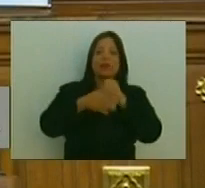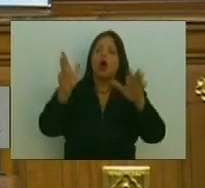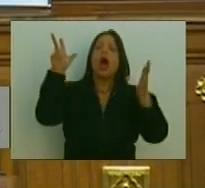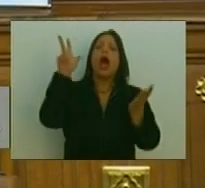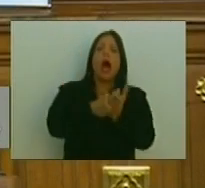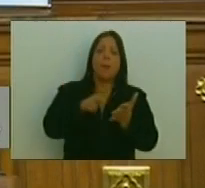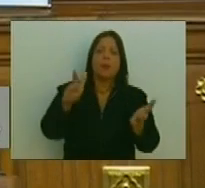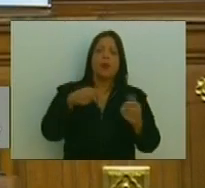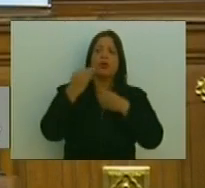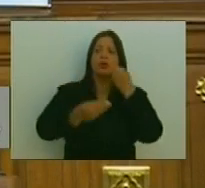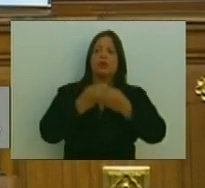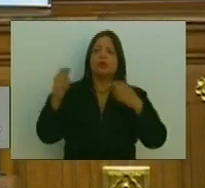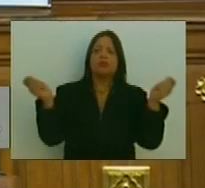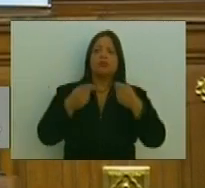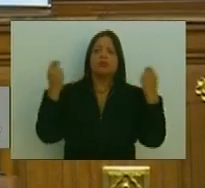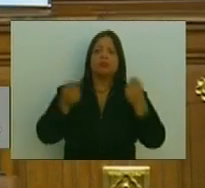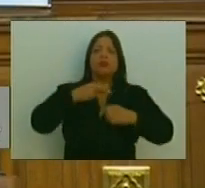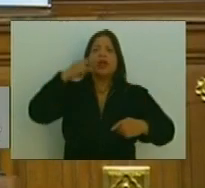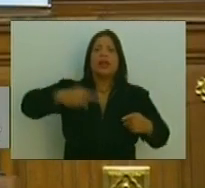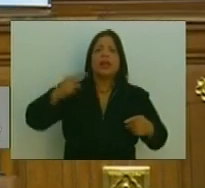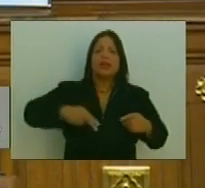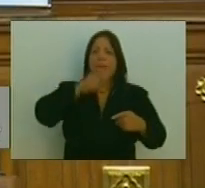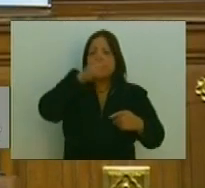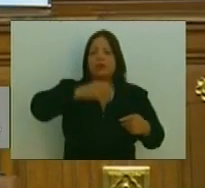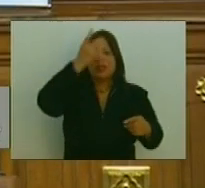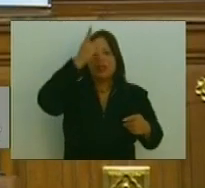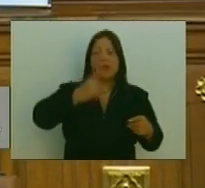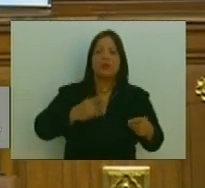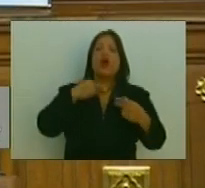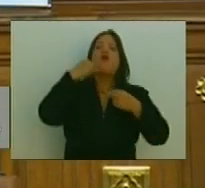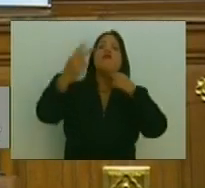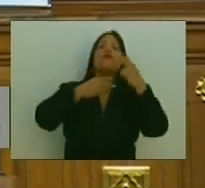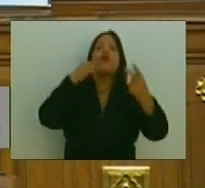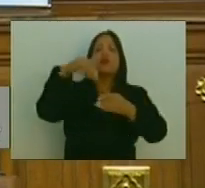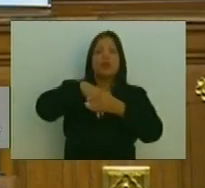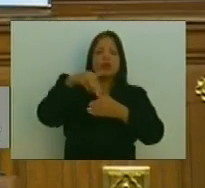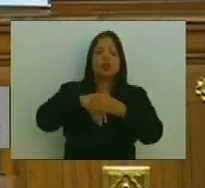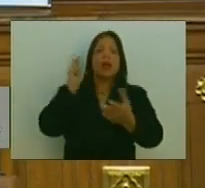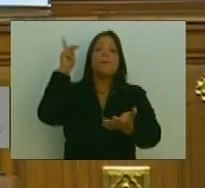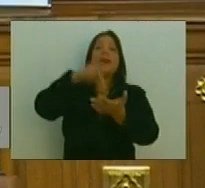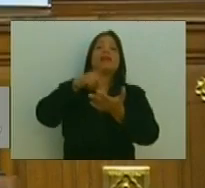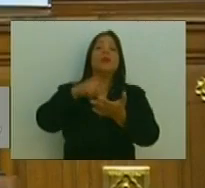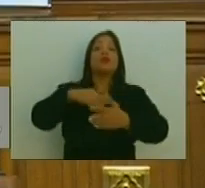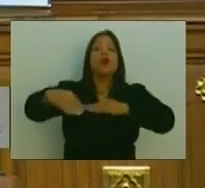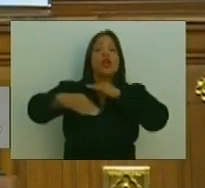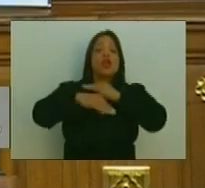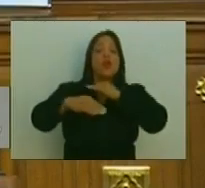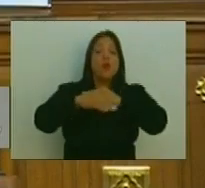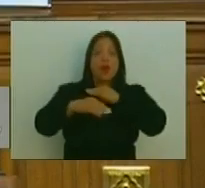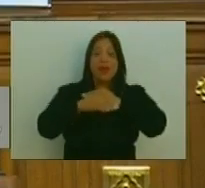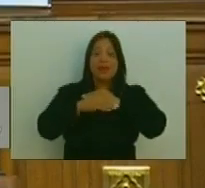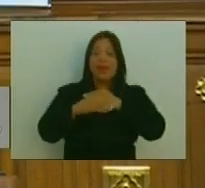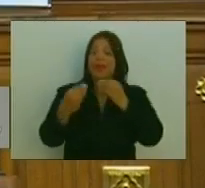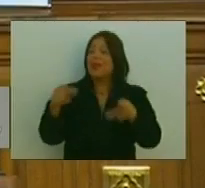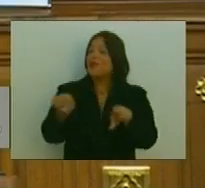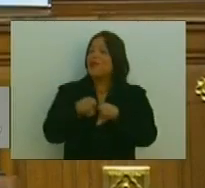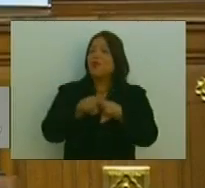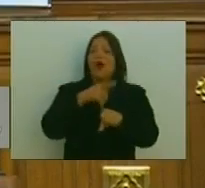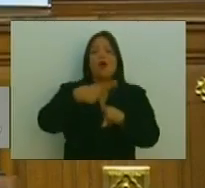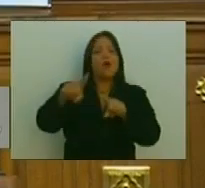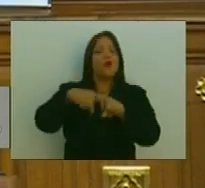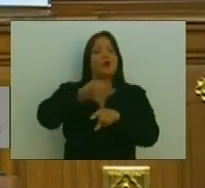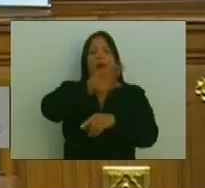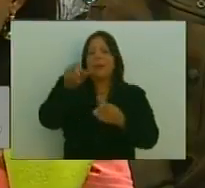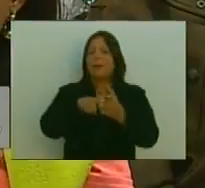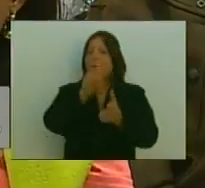se dio todo esto para que hoy sea una realidad, que las personas con discapacidad tengan voz y voto y participación política en igualdad de condiciones que las demás personas de la